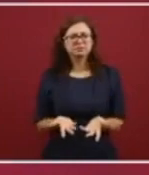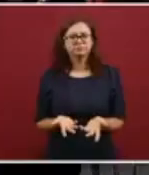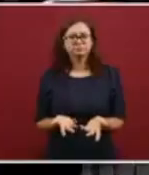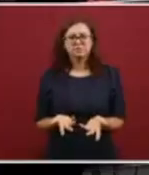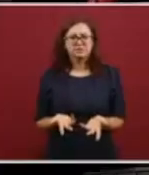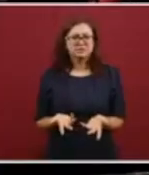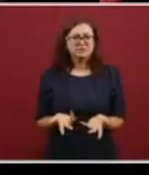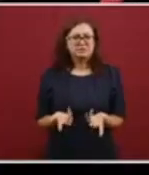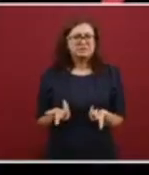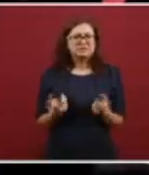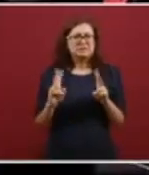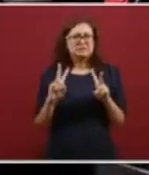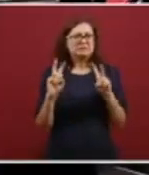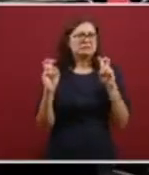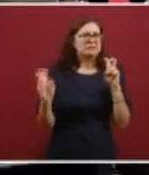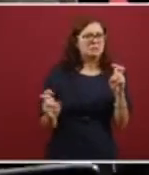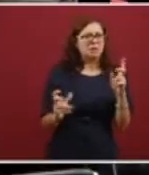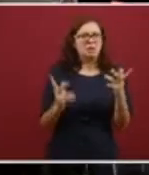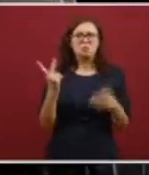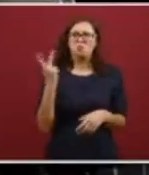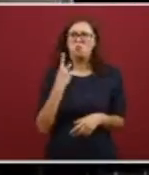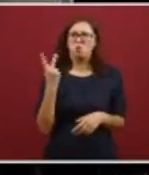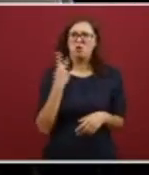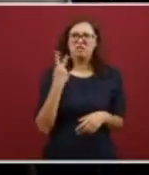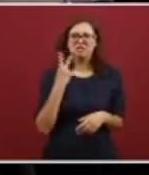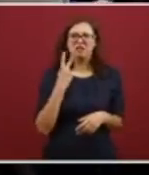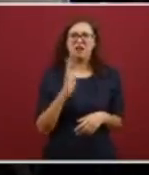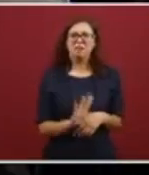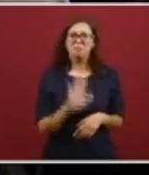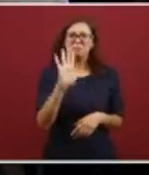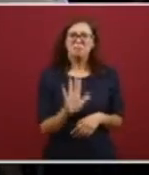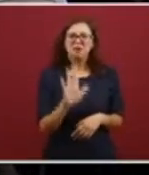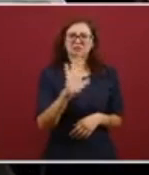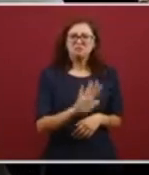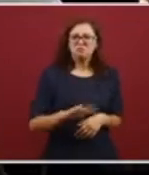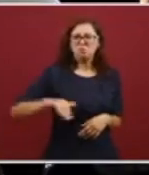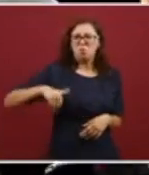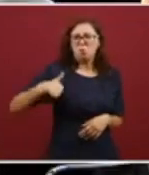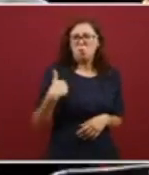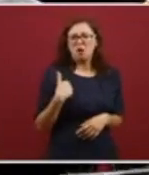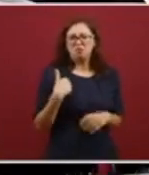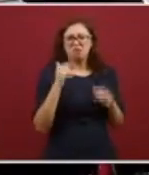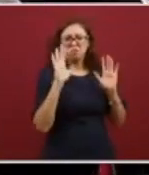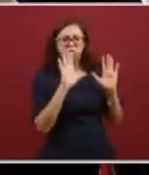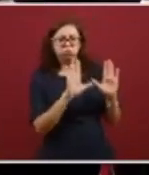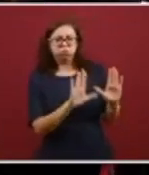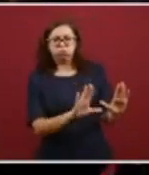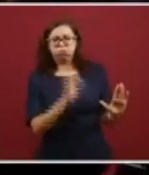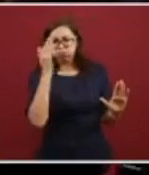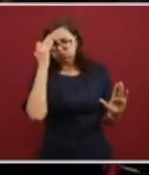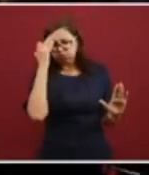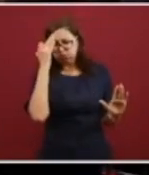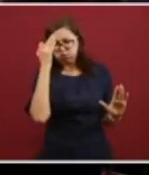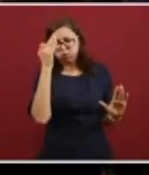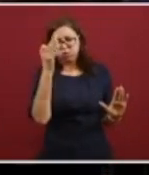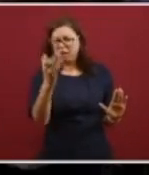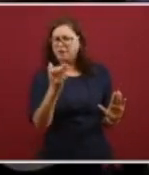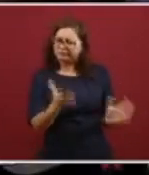la política. Y es fundamental el debate, no hay que detener nada de